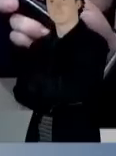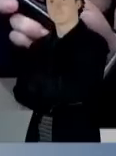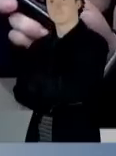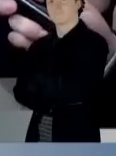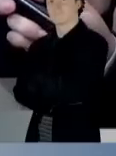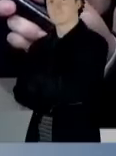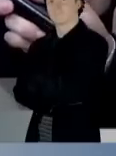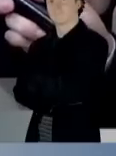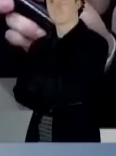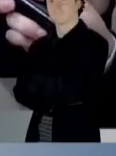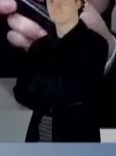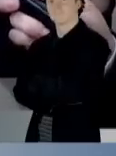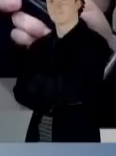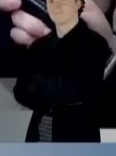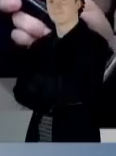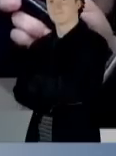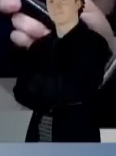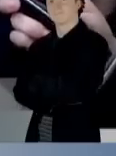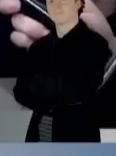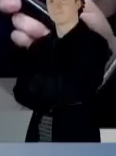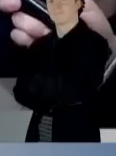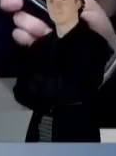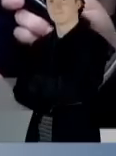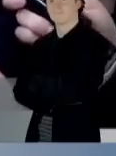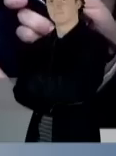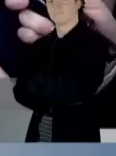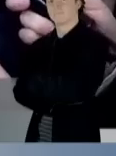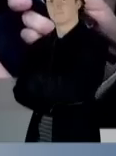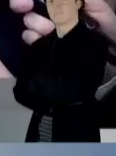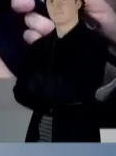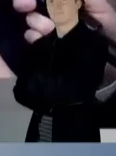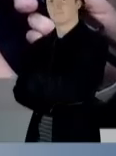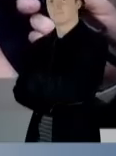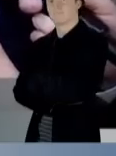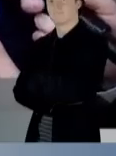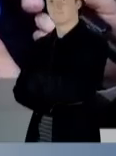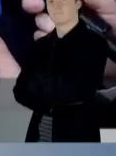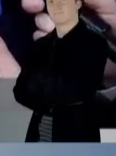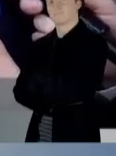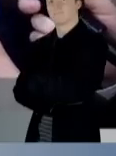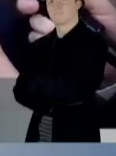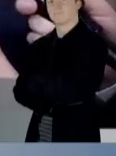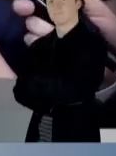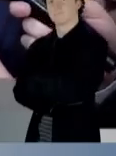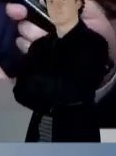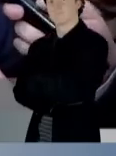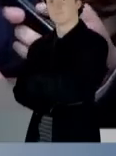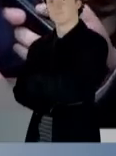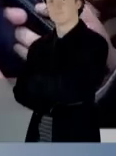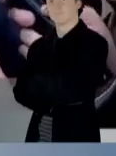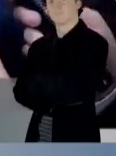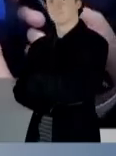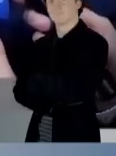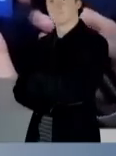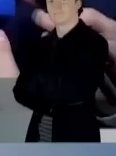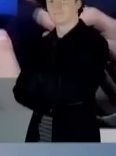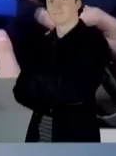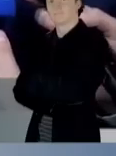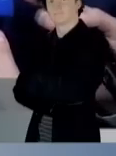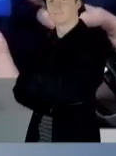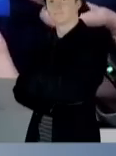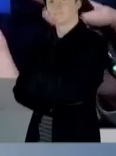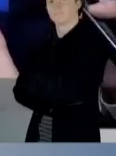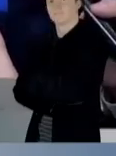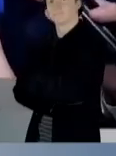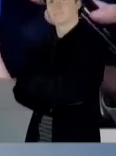interesante el rol de la concertación para ir a buscar Bueno también y ahí si no hubiese sido por eso ese capítulo puntual